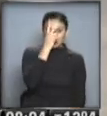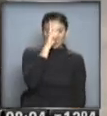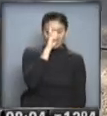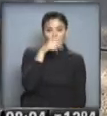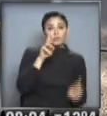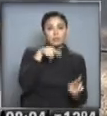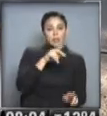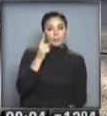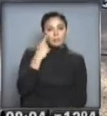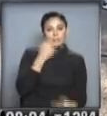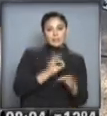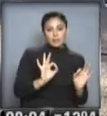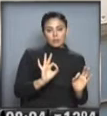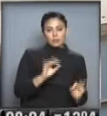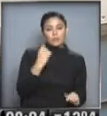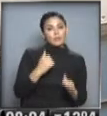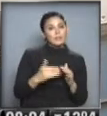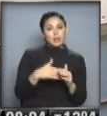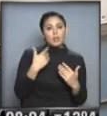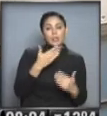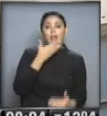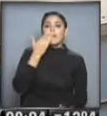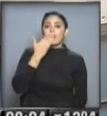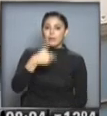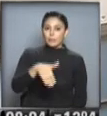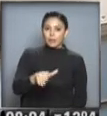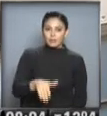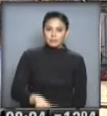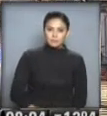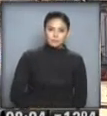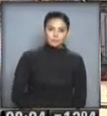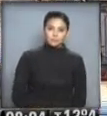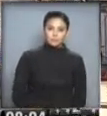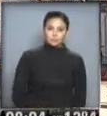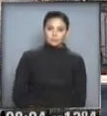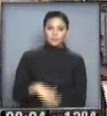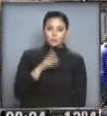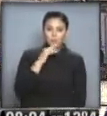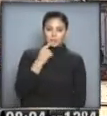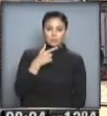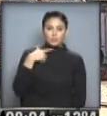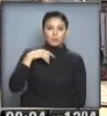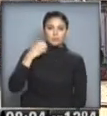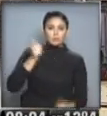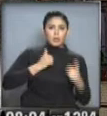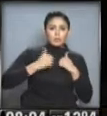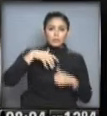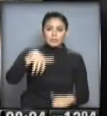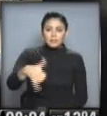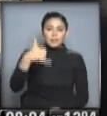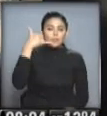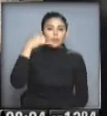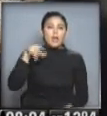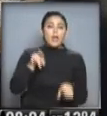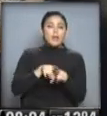está vivo. Y lo fundamental, va a poder hablar. Vengo corriendo a atender el teléfono. Mi hermana